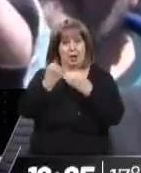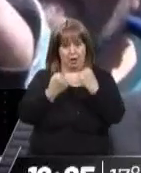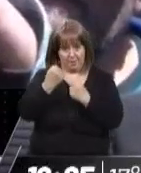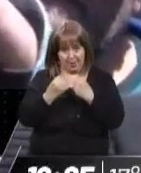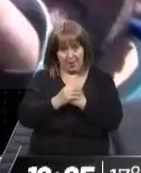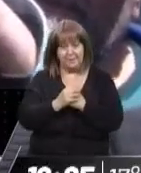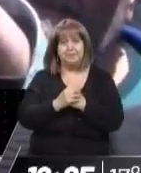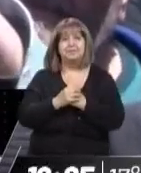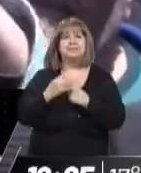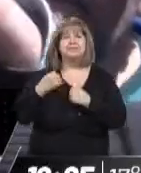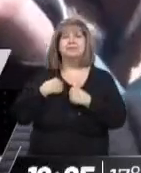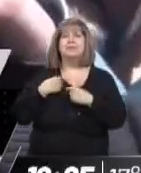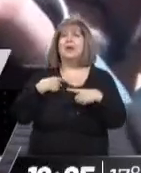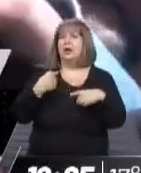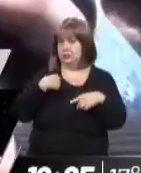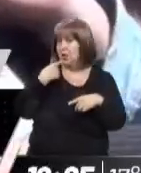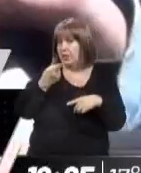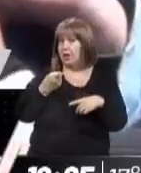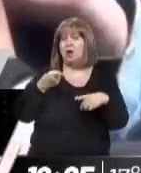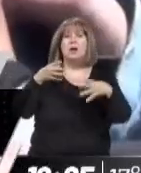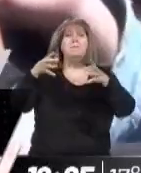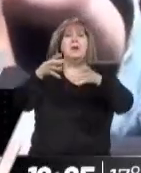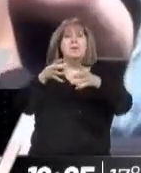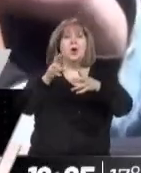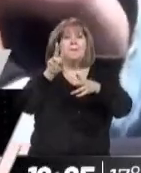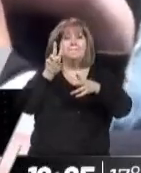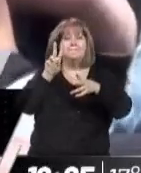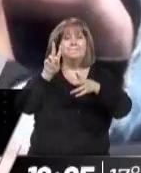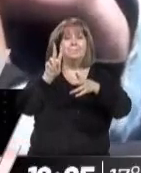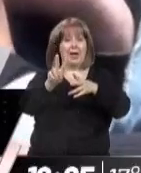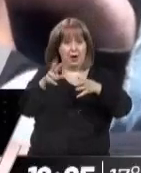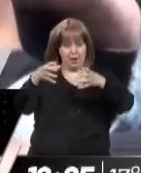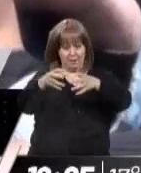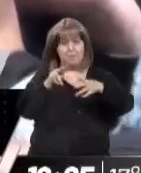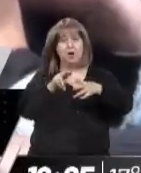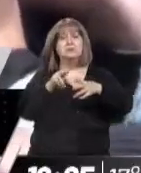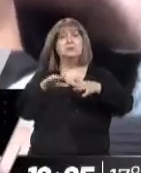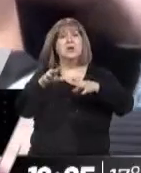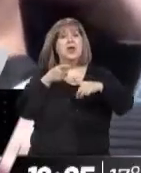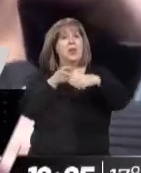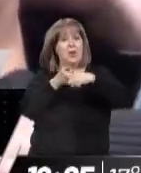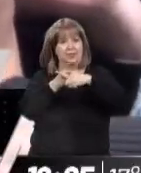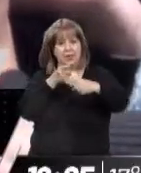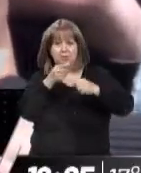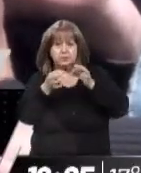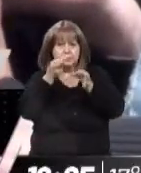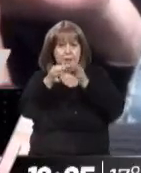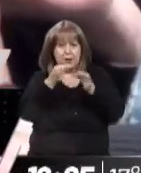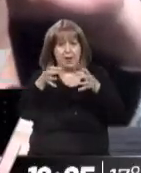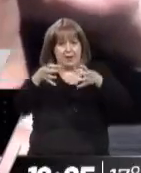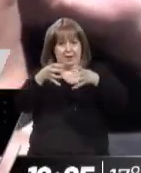Encontrar en el debate dentro del peronismo un lugar que tiene que tener como